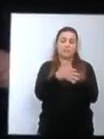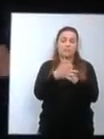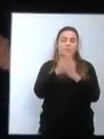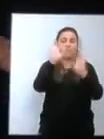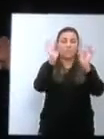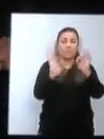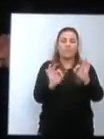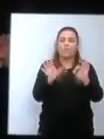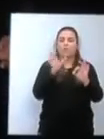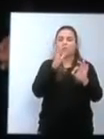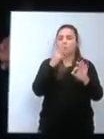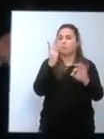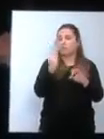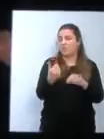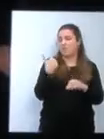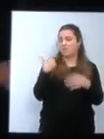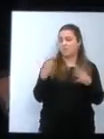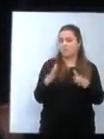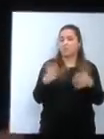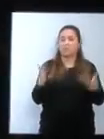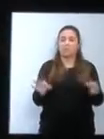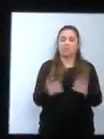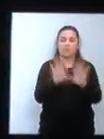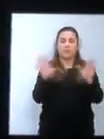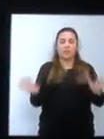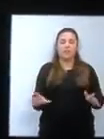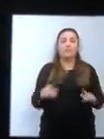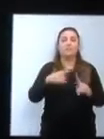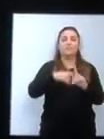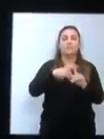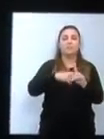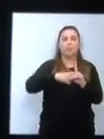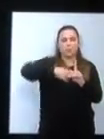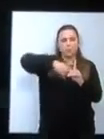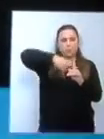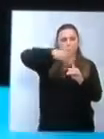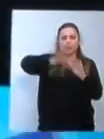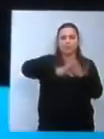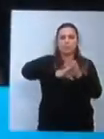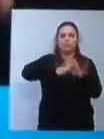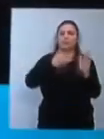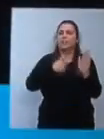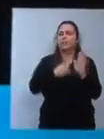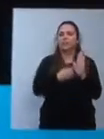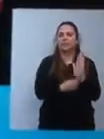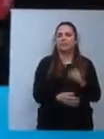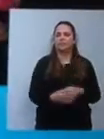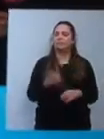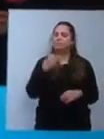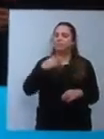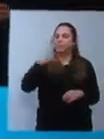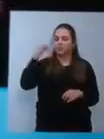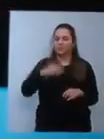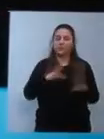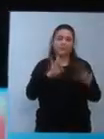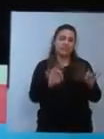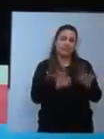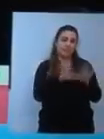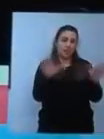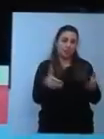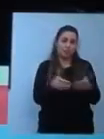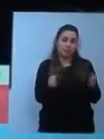son producidas de hace un par de días, pero lógicamente la temperatura sigue subiendo y se va quitando. Sí, oye, lógicamente se